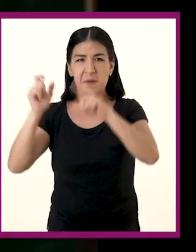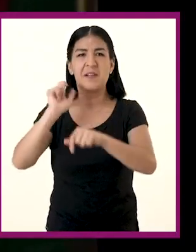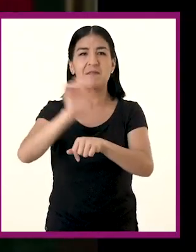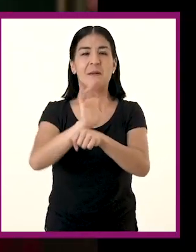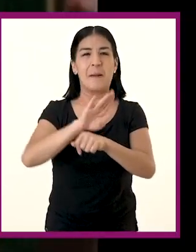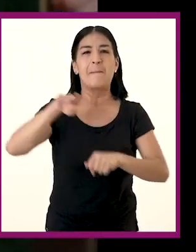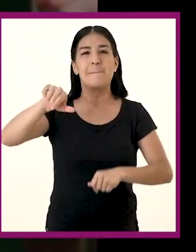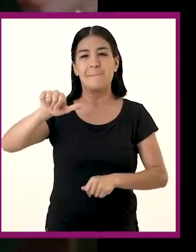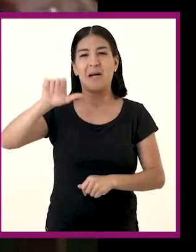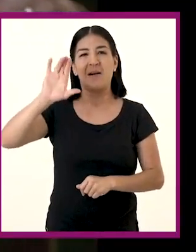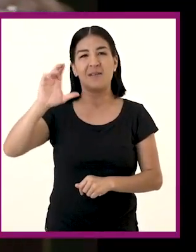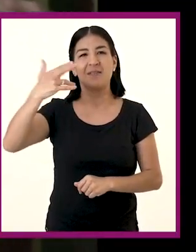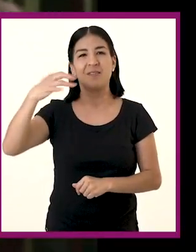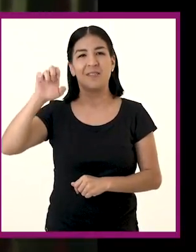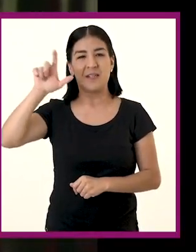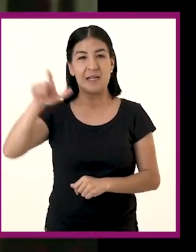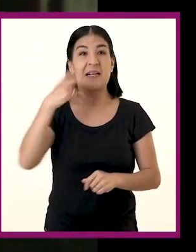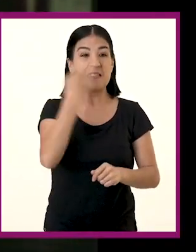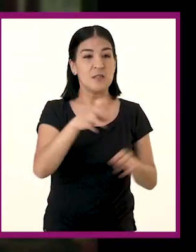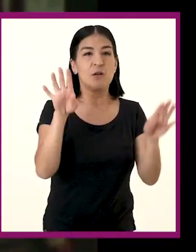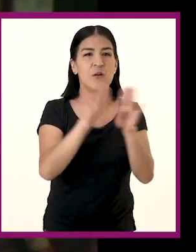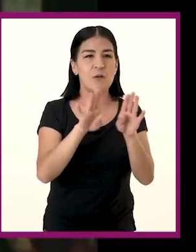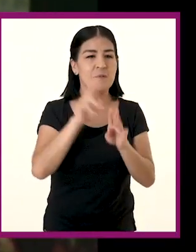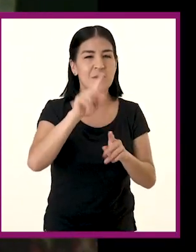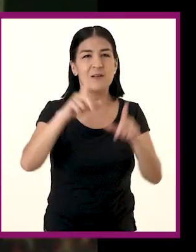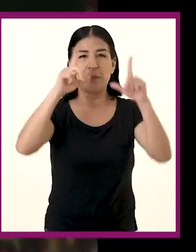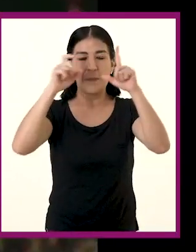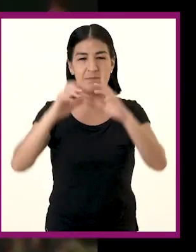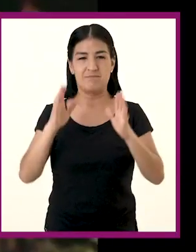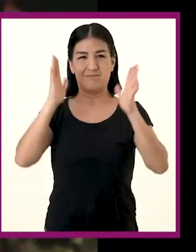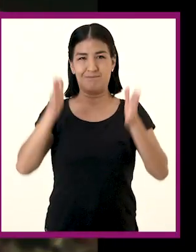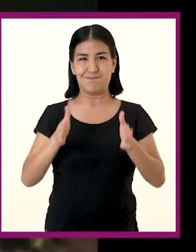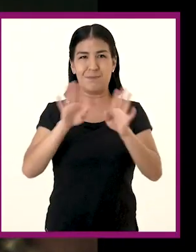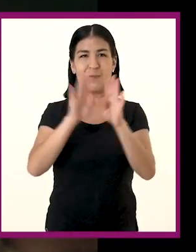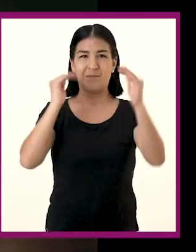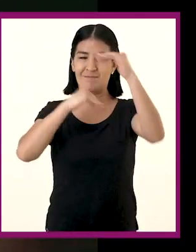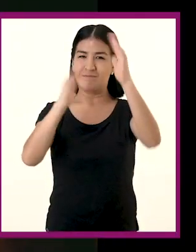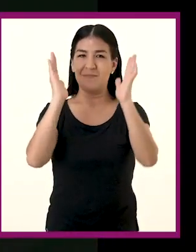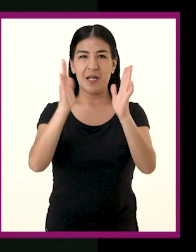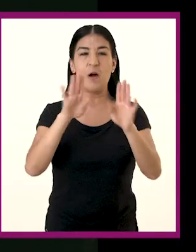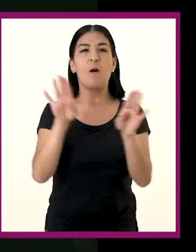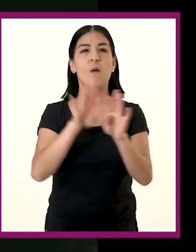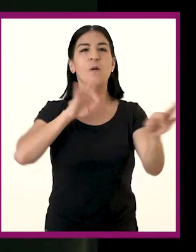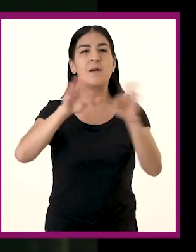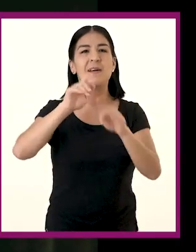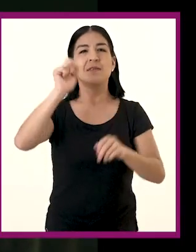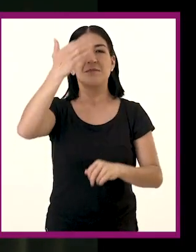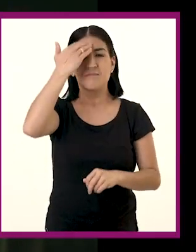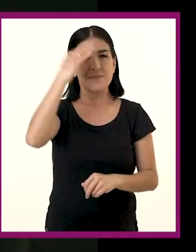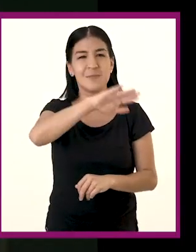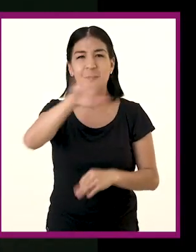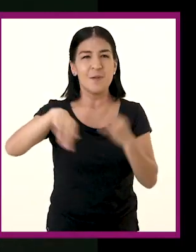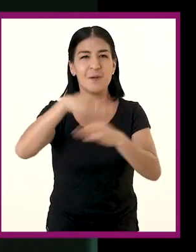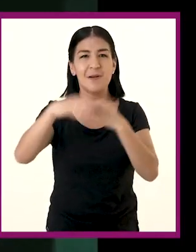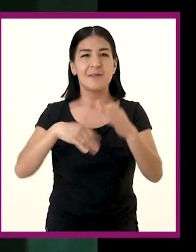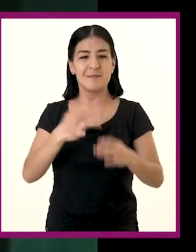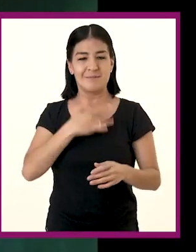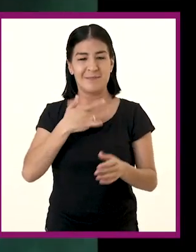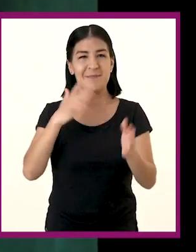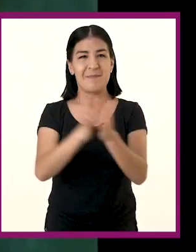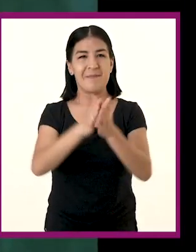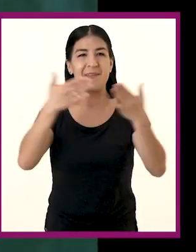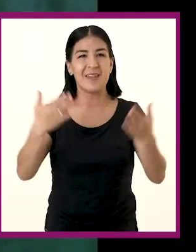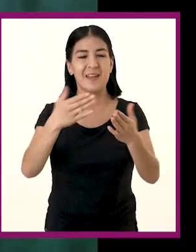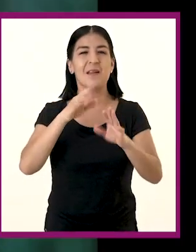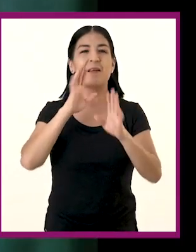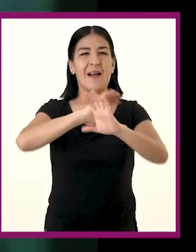de la cinta fue Michael Cooper, quien hasta entonces solo había hecho foto fija, y su trabajo más conocido era la fotografía